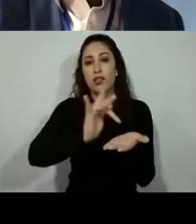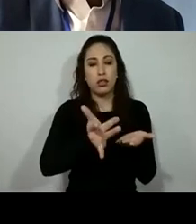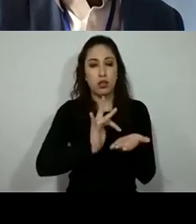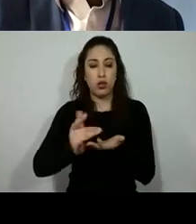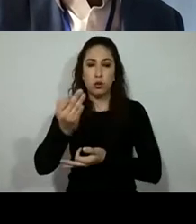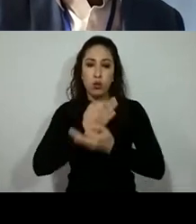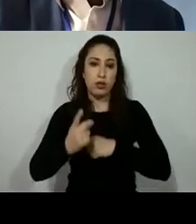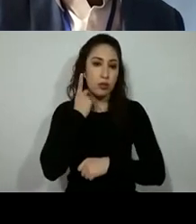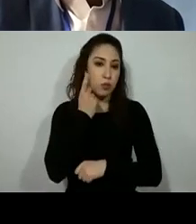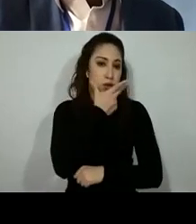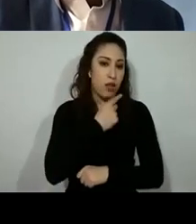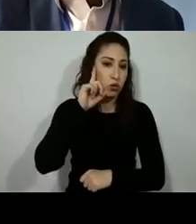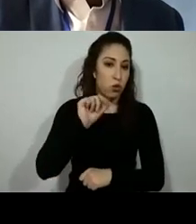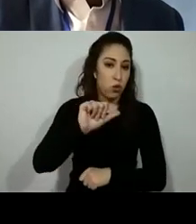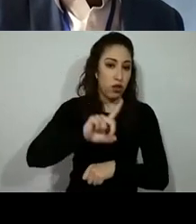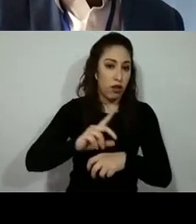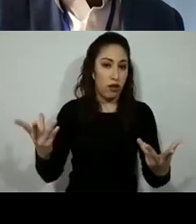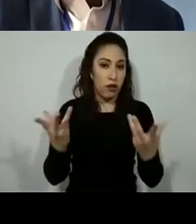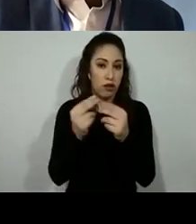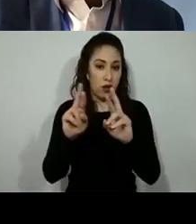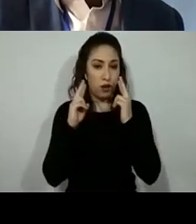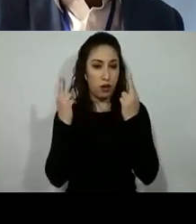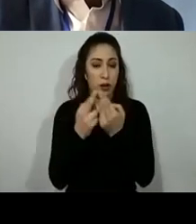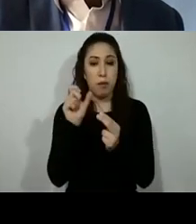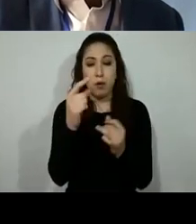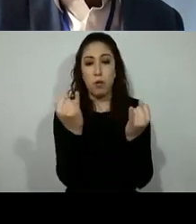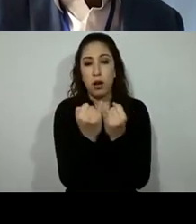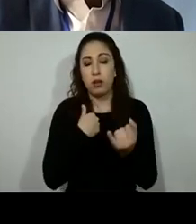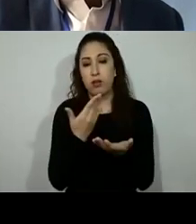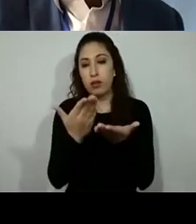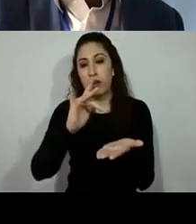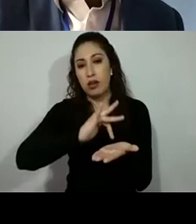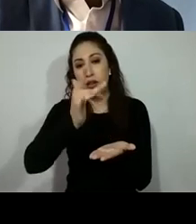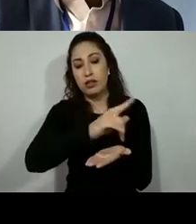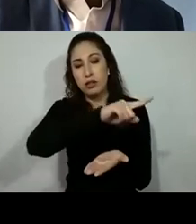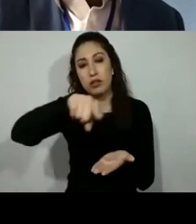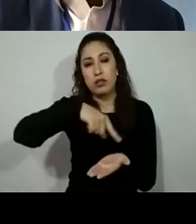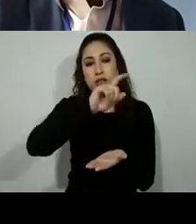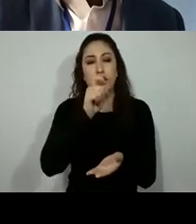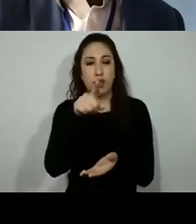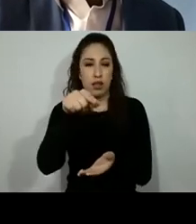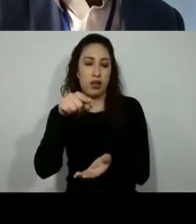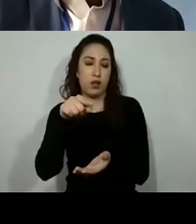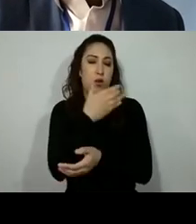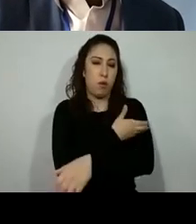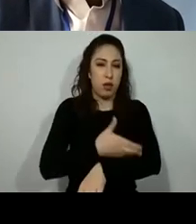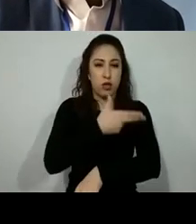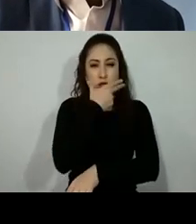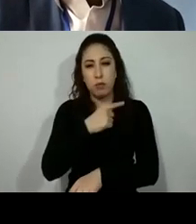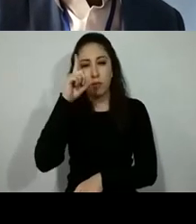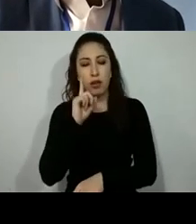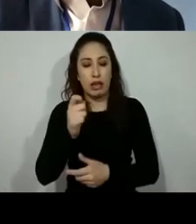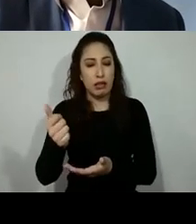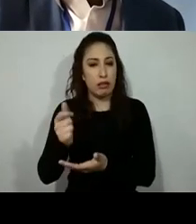esta mesa y me permito también agradecer a mis compañeras, a mis compañeros, su colaboración,